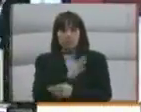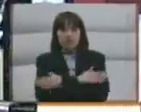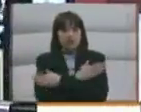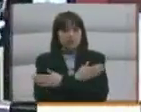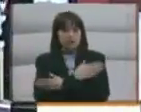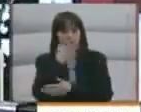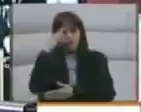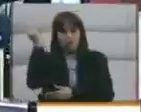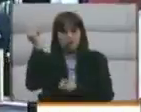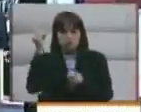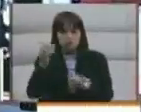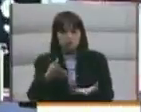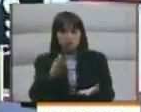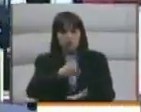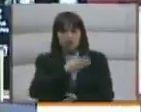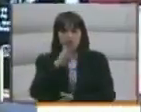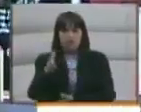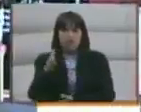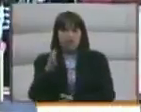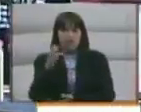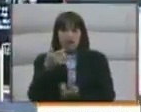bendiga, hijo. Muchísimas gracias.